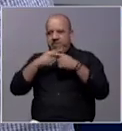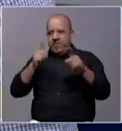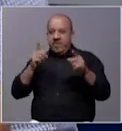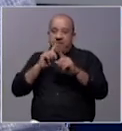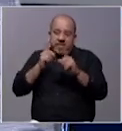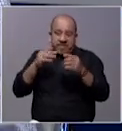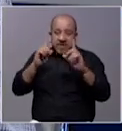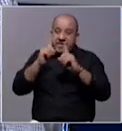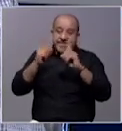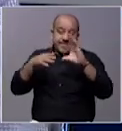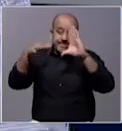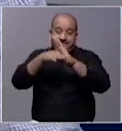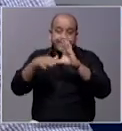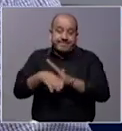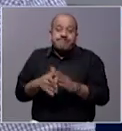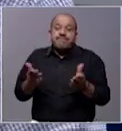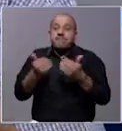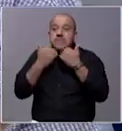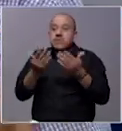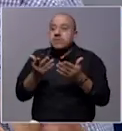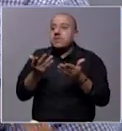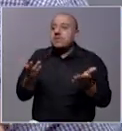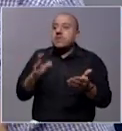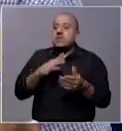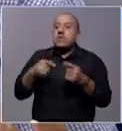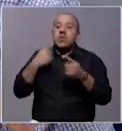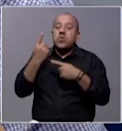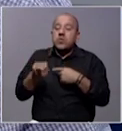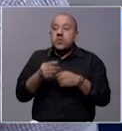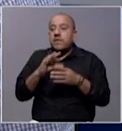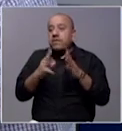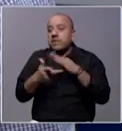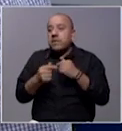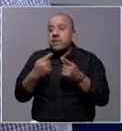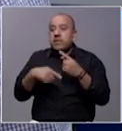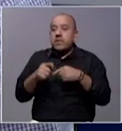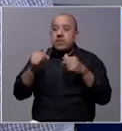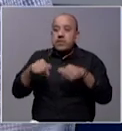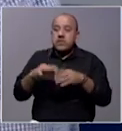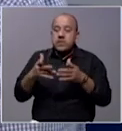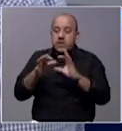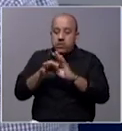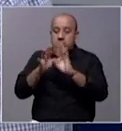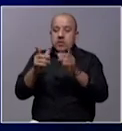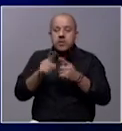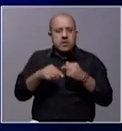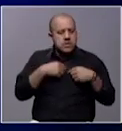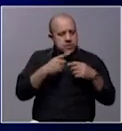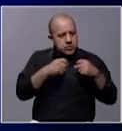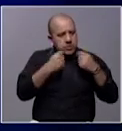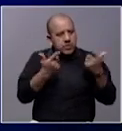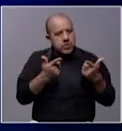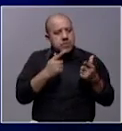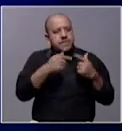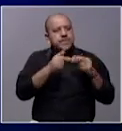coincidamos bueno habrá que descartarlo o habrá que darle prioridad a otras medidas alternativas pero de eso se trata la democracia pablo lo que es